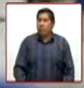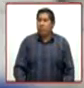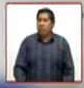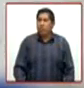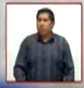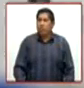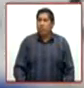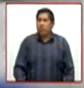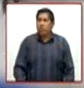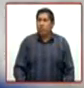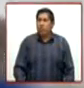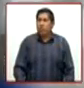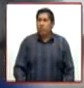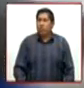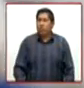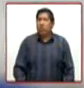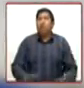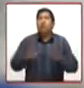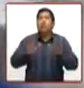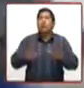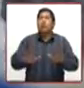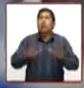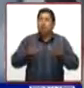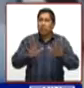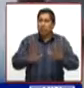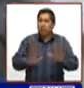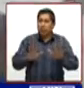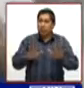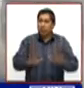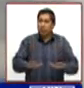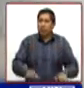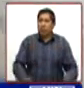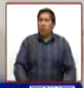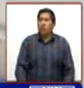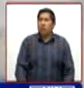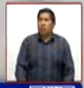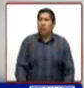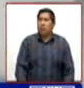Tranquilo, tranquilo. Tranquilo, tranquilo, tranquilo.